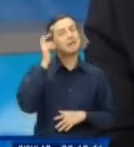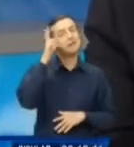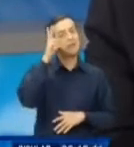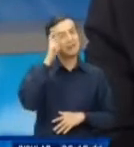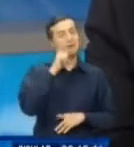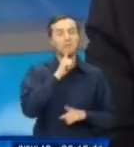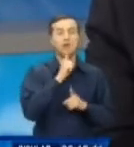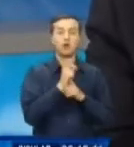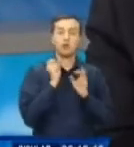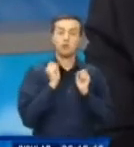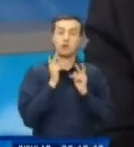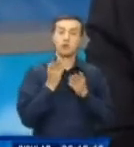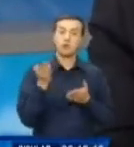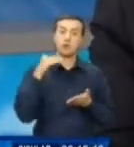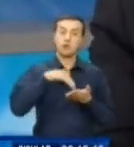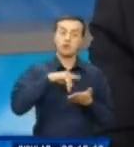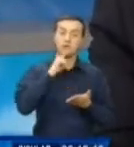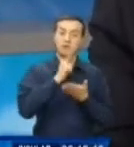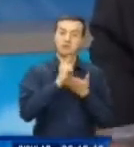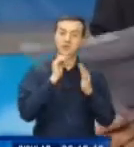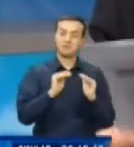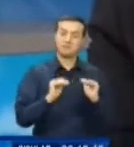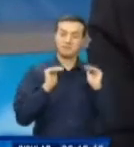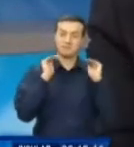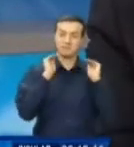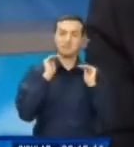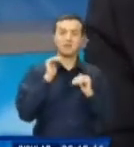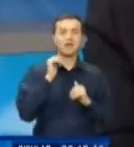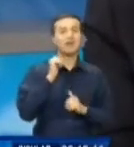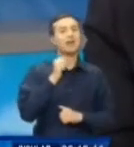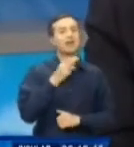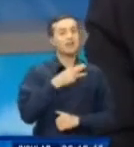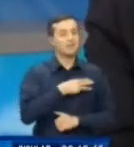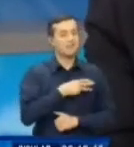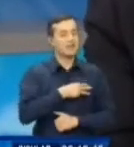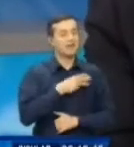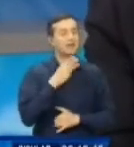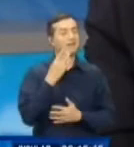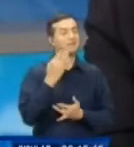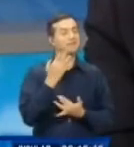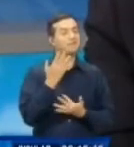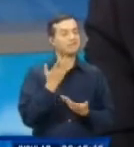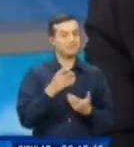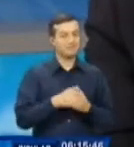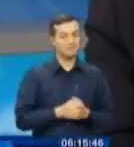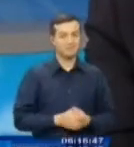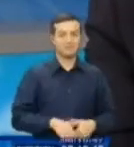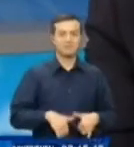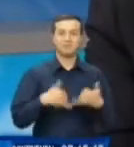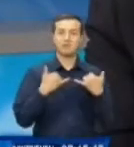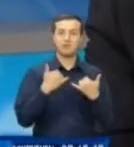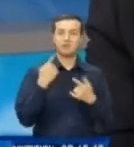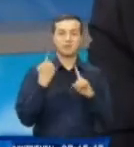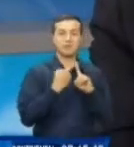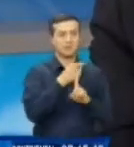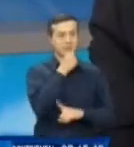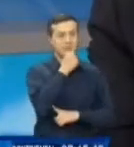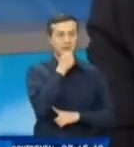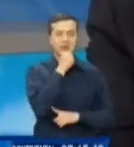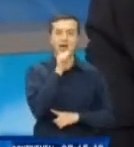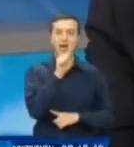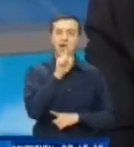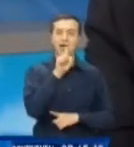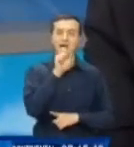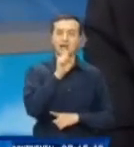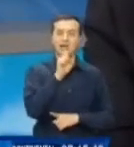querido roberto para reivindicarse y reconvertirse la azul eléctrica lo espera bueno el día de hoy tendremos en el primer bloque alexandra ocles